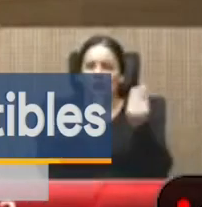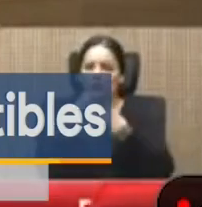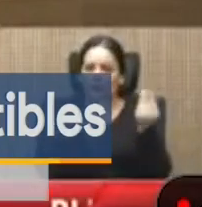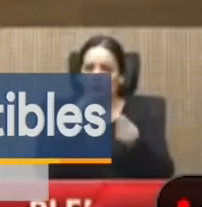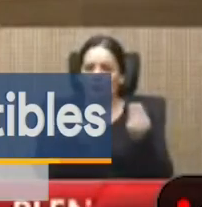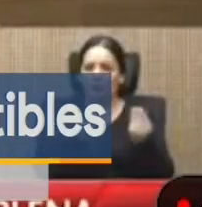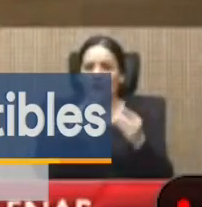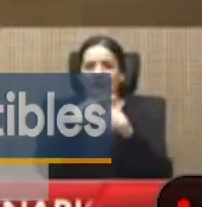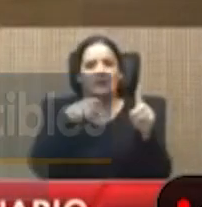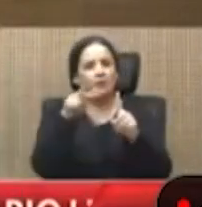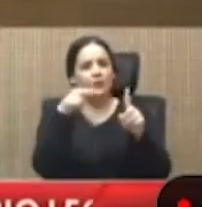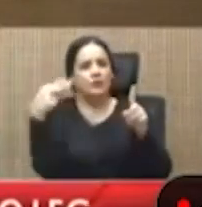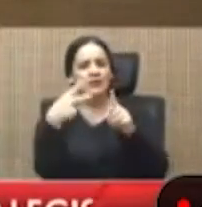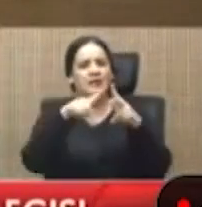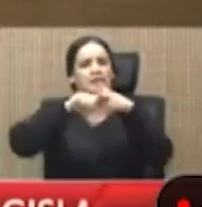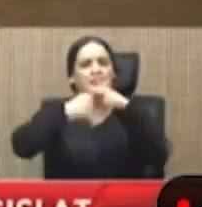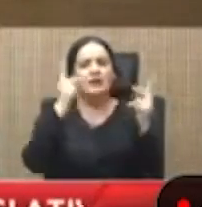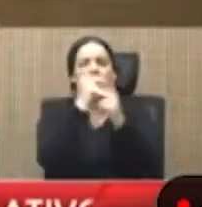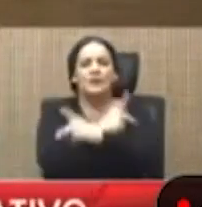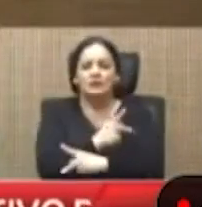respeto se lo digo